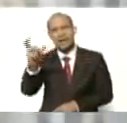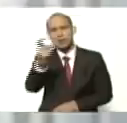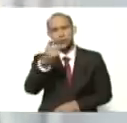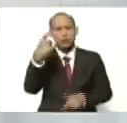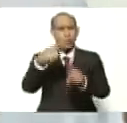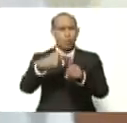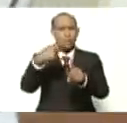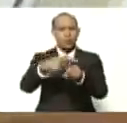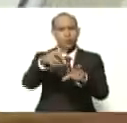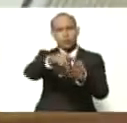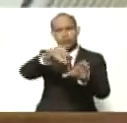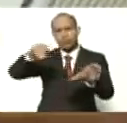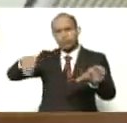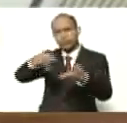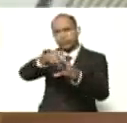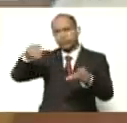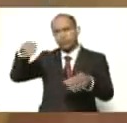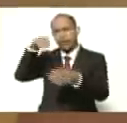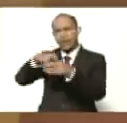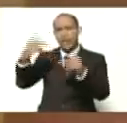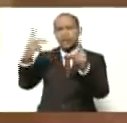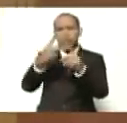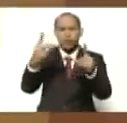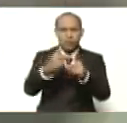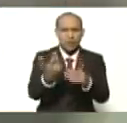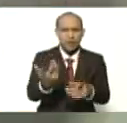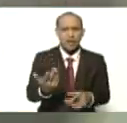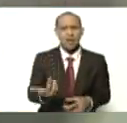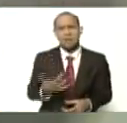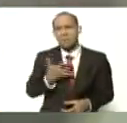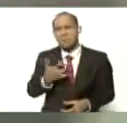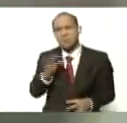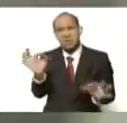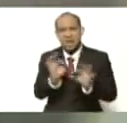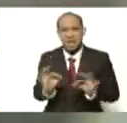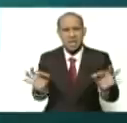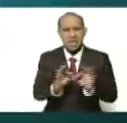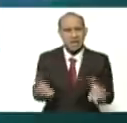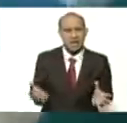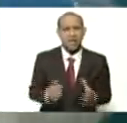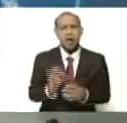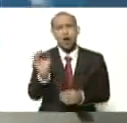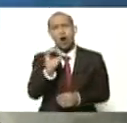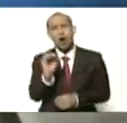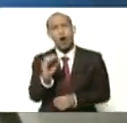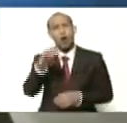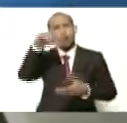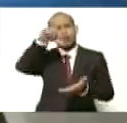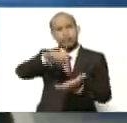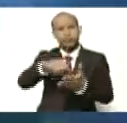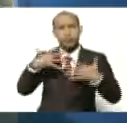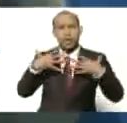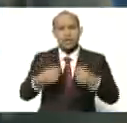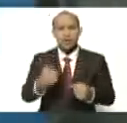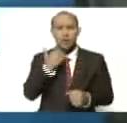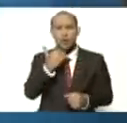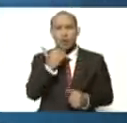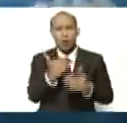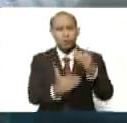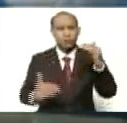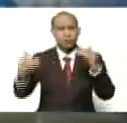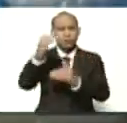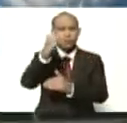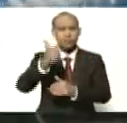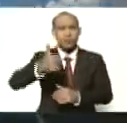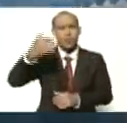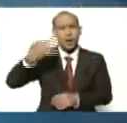aislando los en hoteles si tienen si son asintomáticos y en los centros de salud si tienen alguna ira